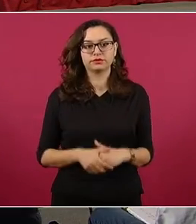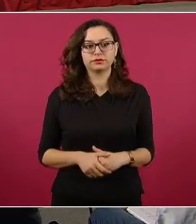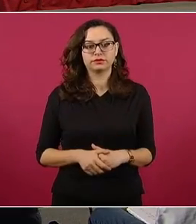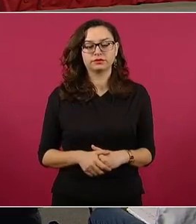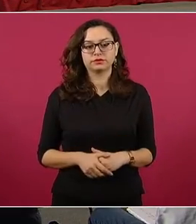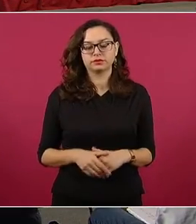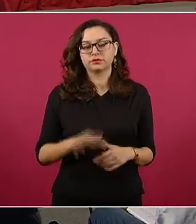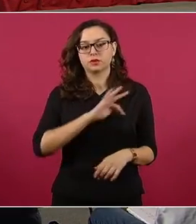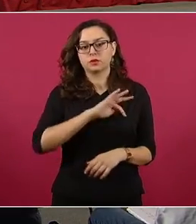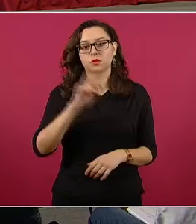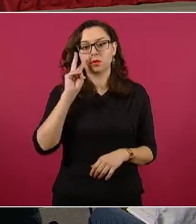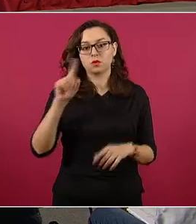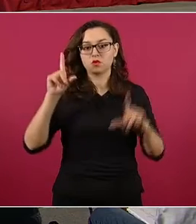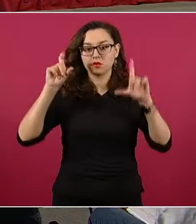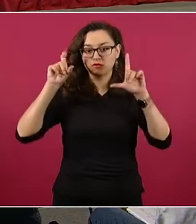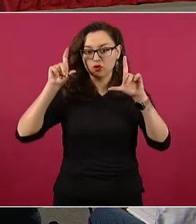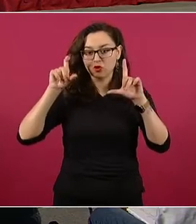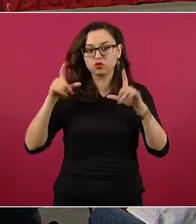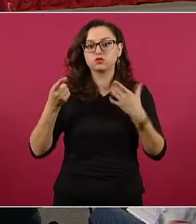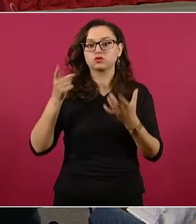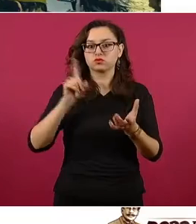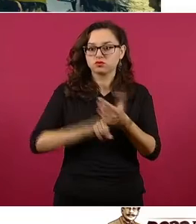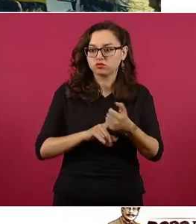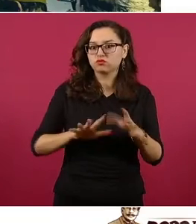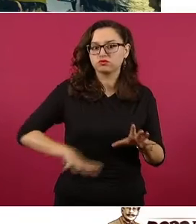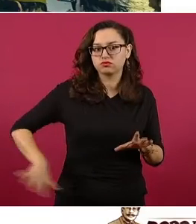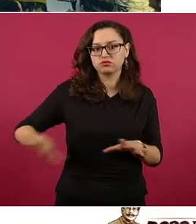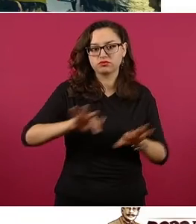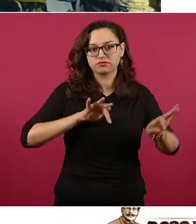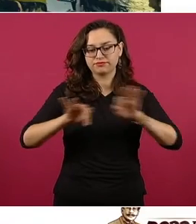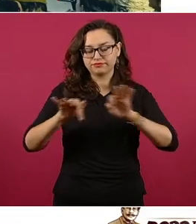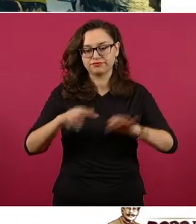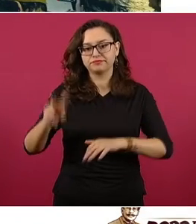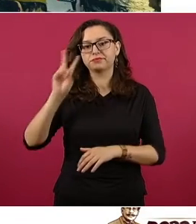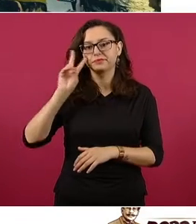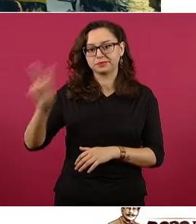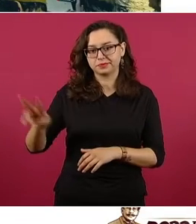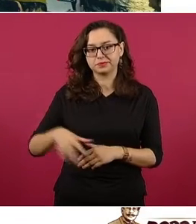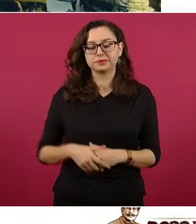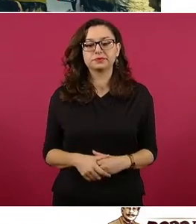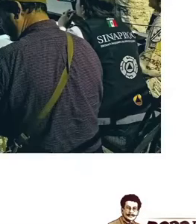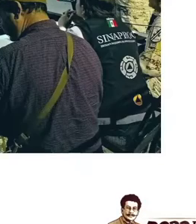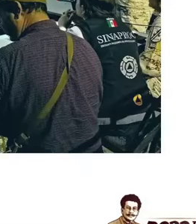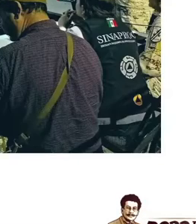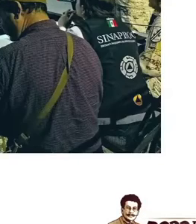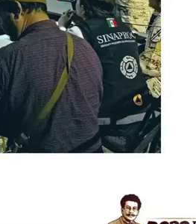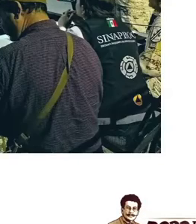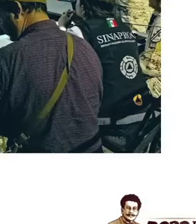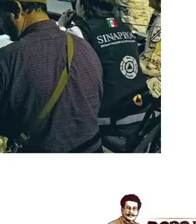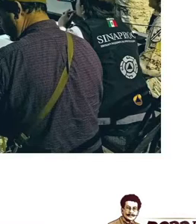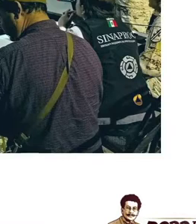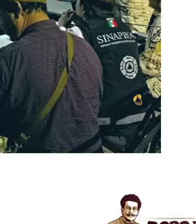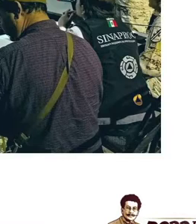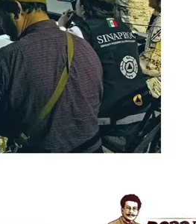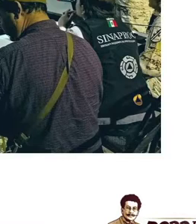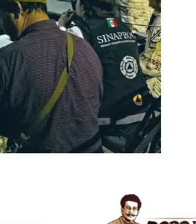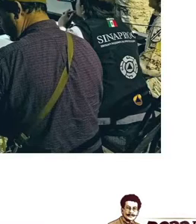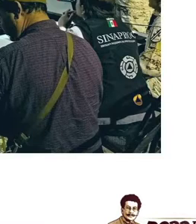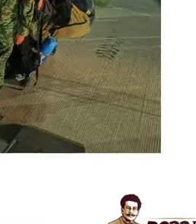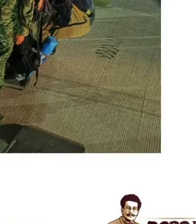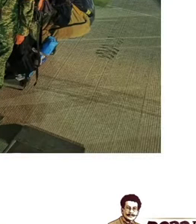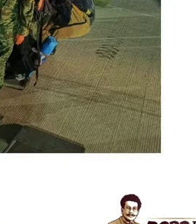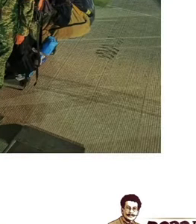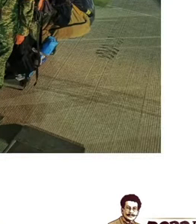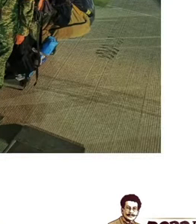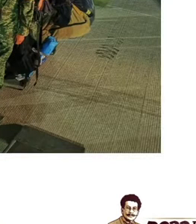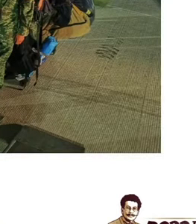Las fotografías de las actividades que estamos realizando, se aprecia que las reuniones de trabajo, adelante. Hemos